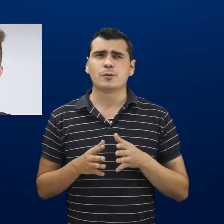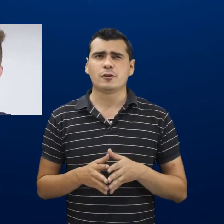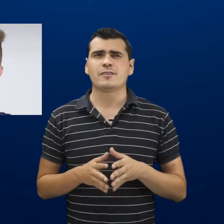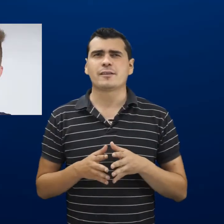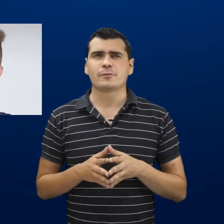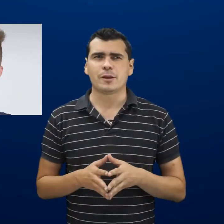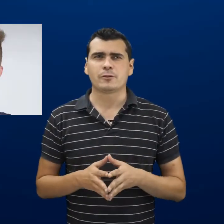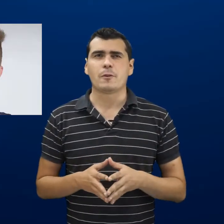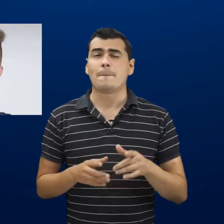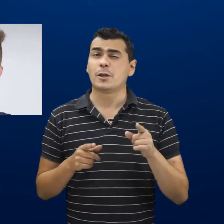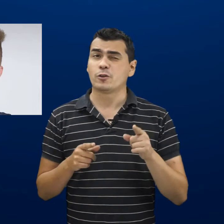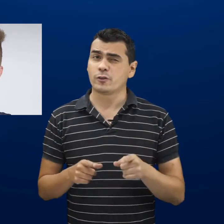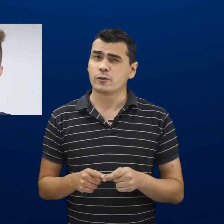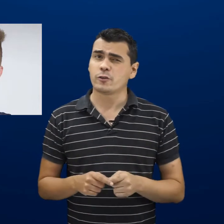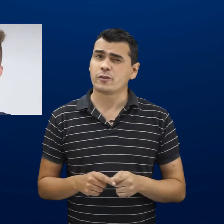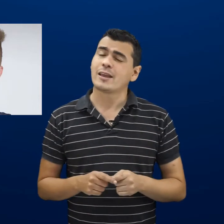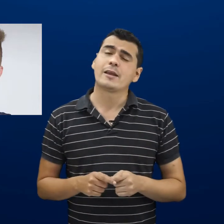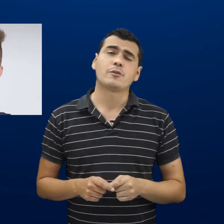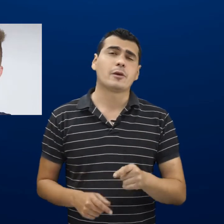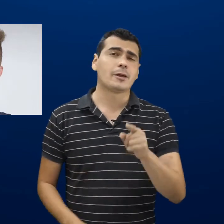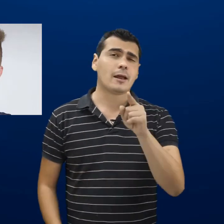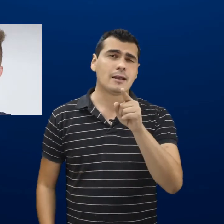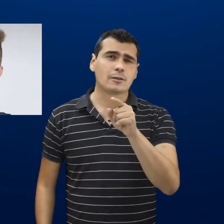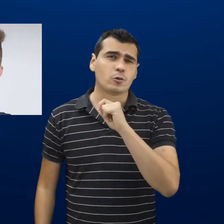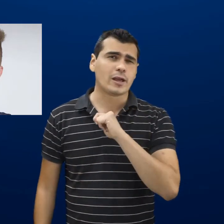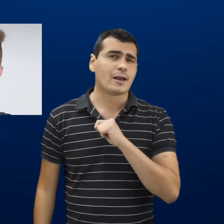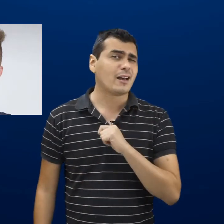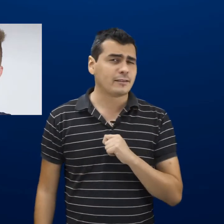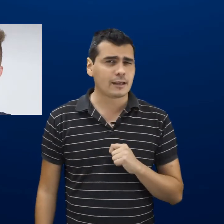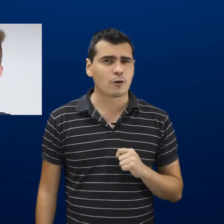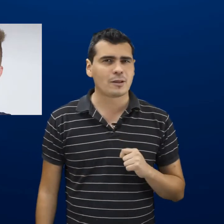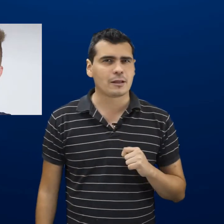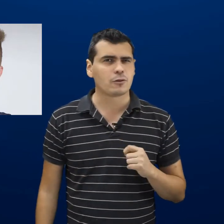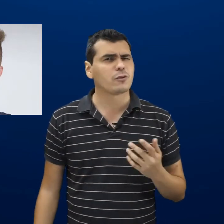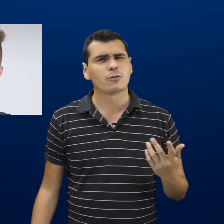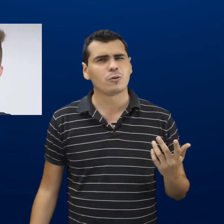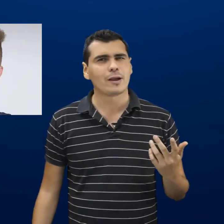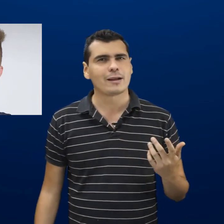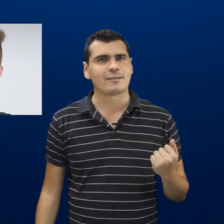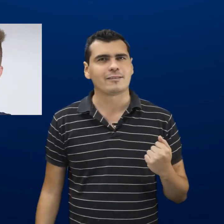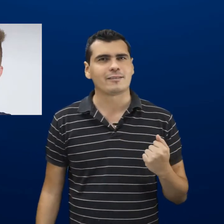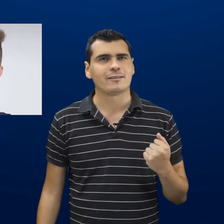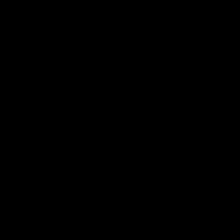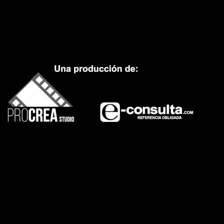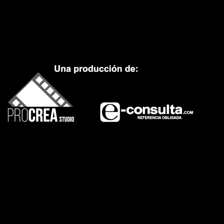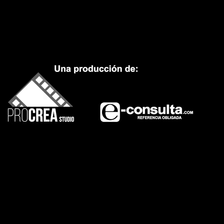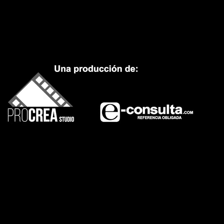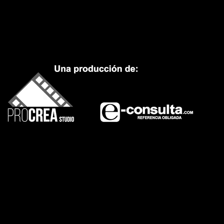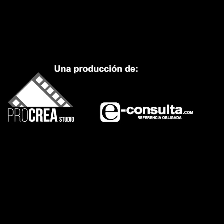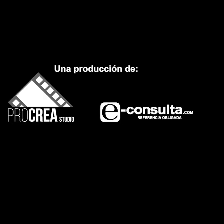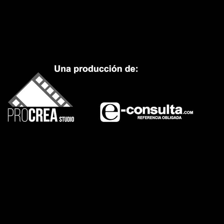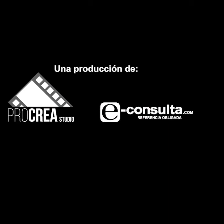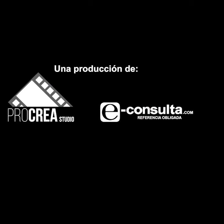muchas opiniones al respecto, pero nosotros queremos saber la tuya, así que coméntanos, ¿tú qué crees?